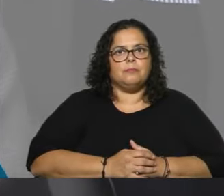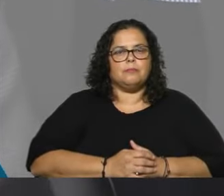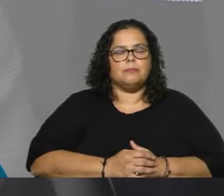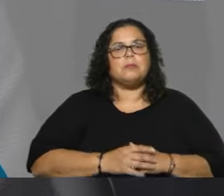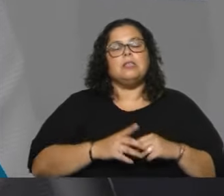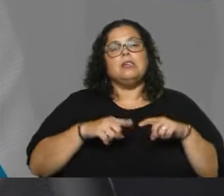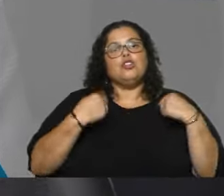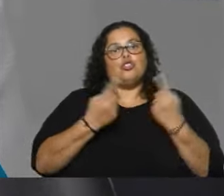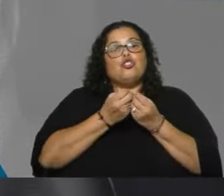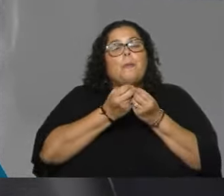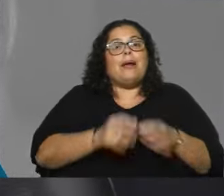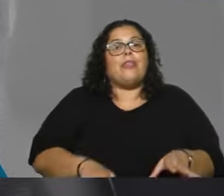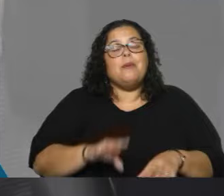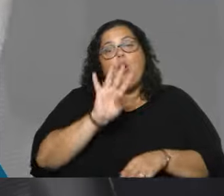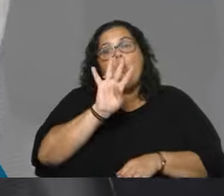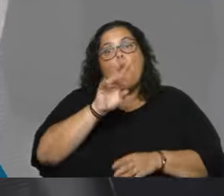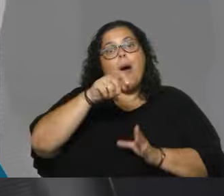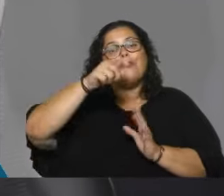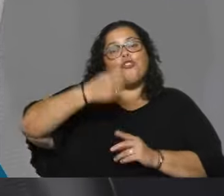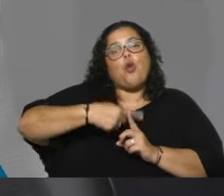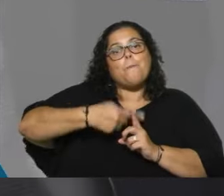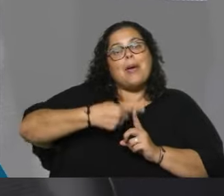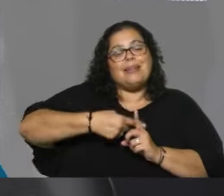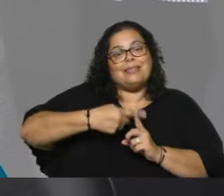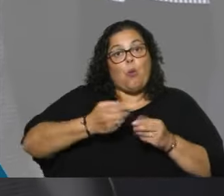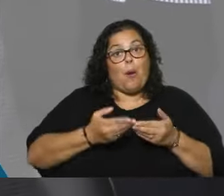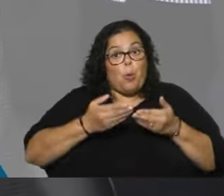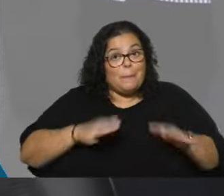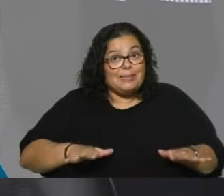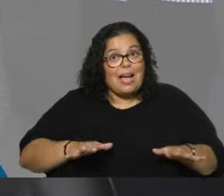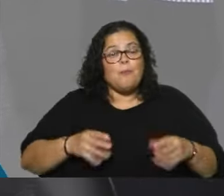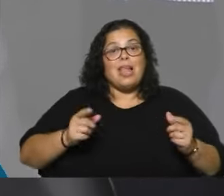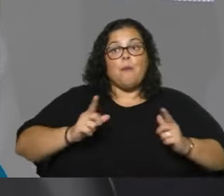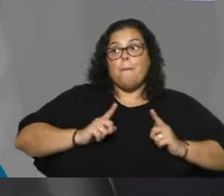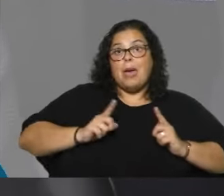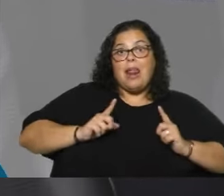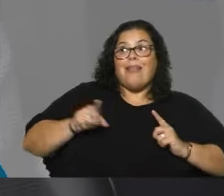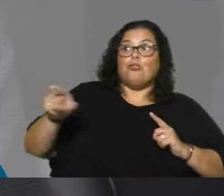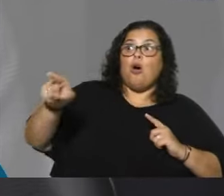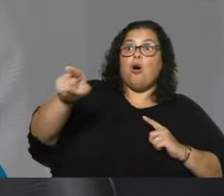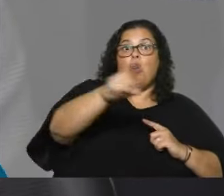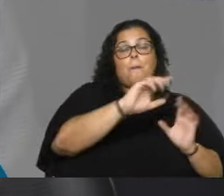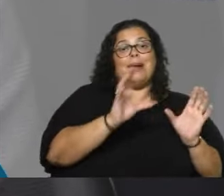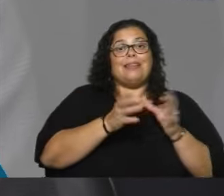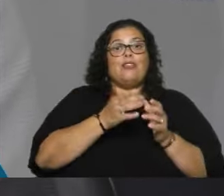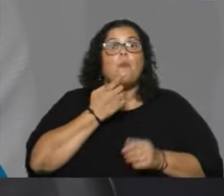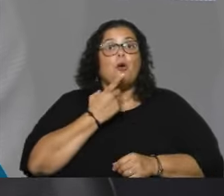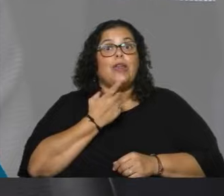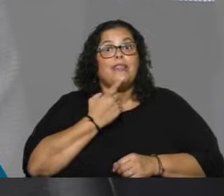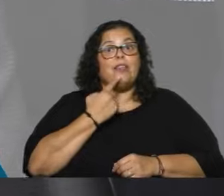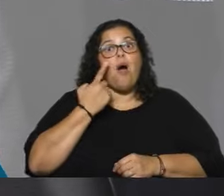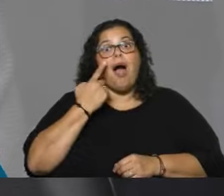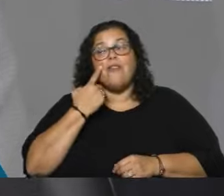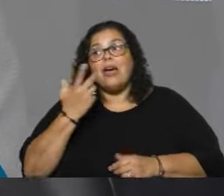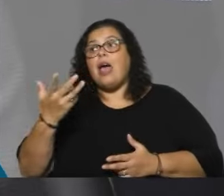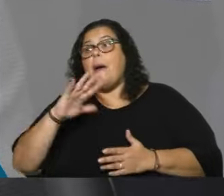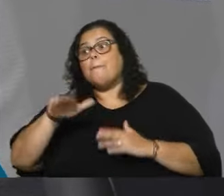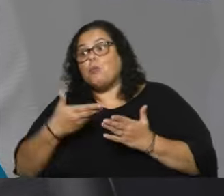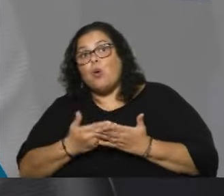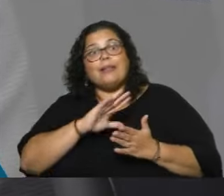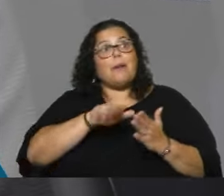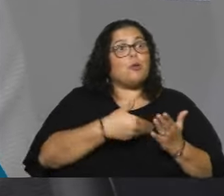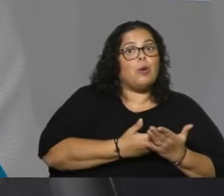perdimos 4 meses en el inicio de la recolección de firmas esperando a los demás partidos políticos que nos iban a hacer propuestas para ir